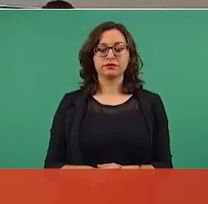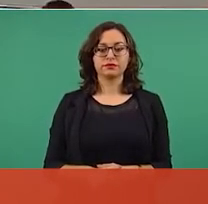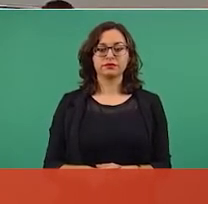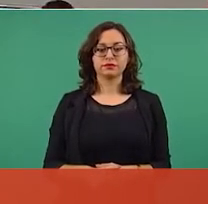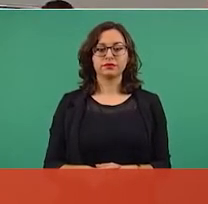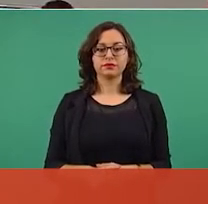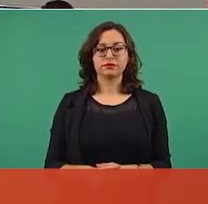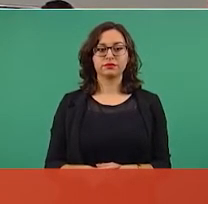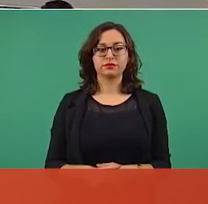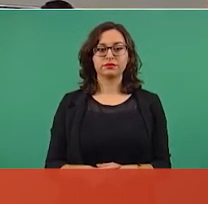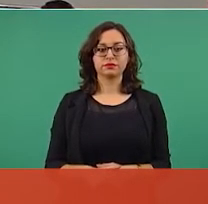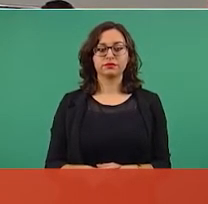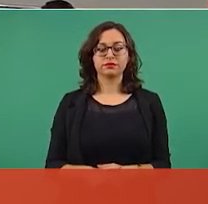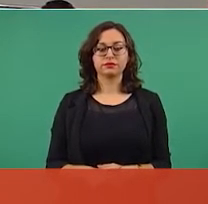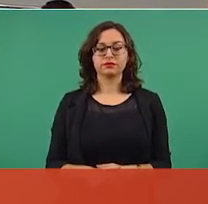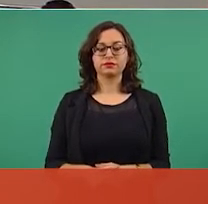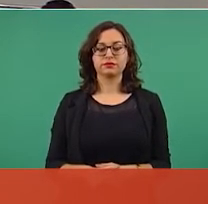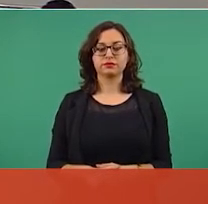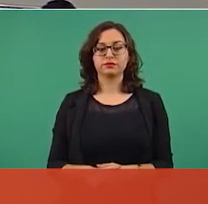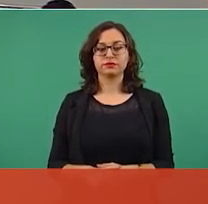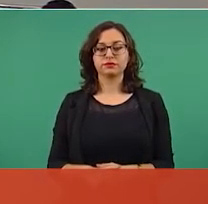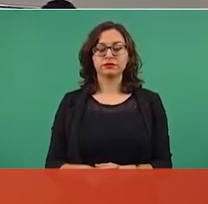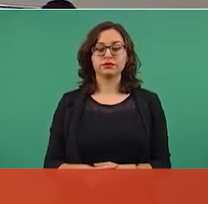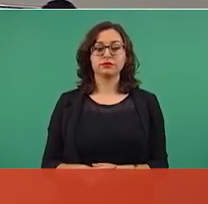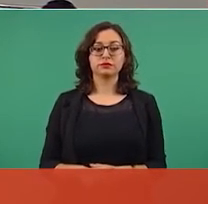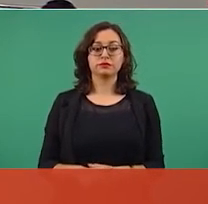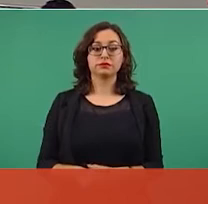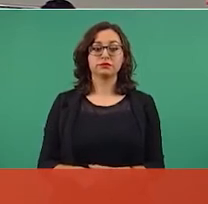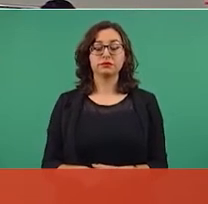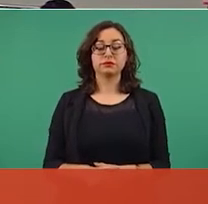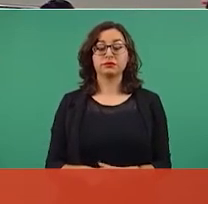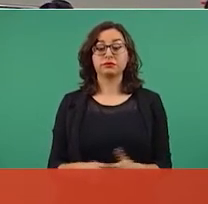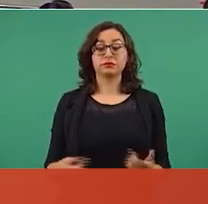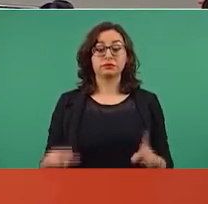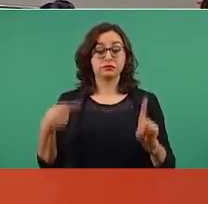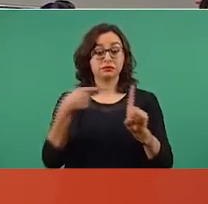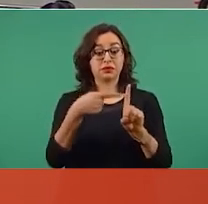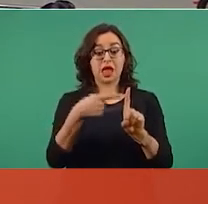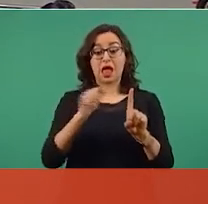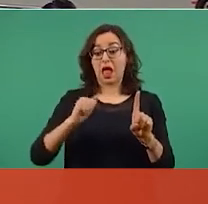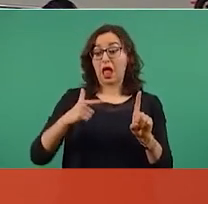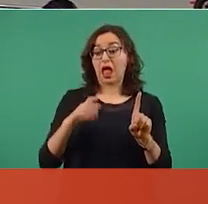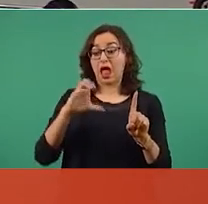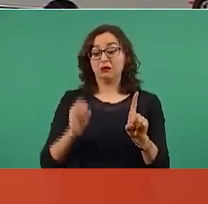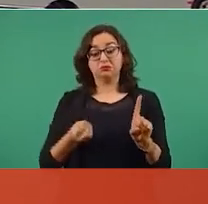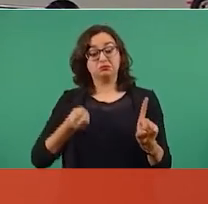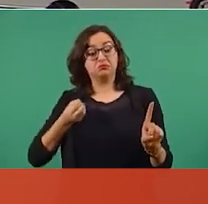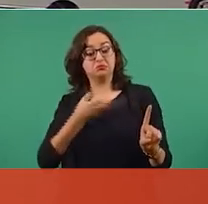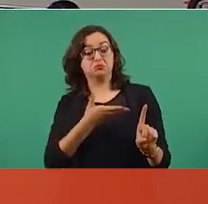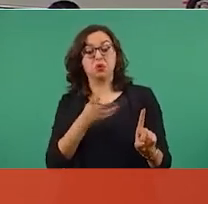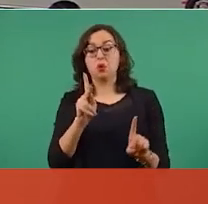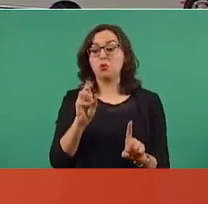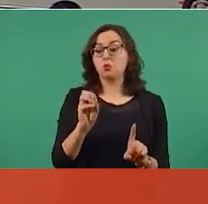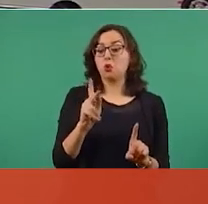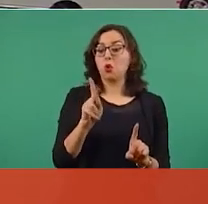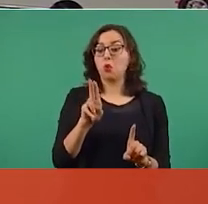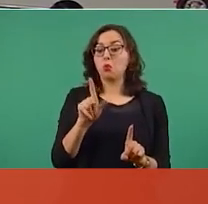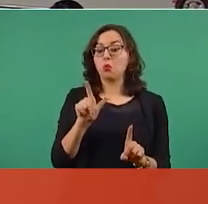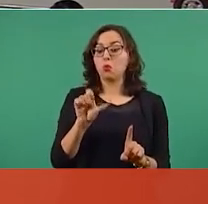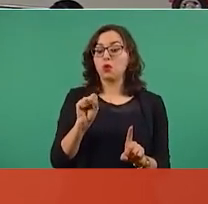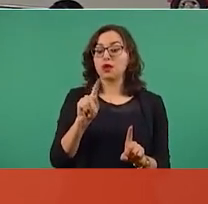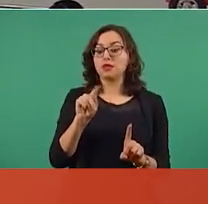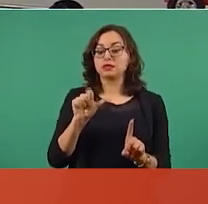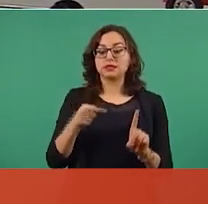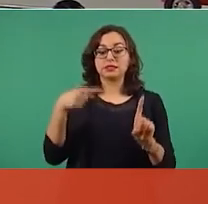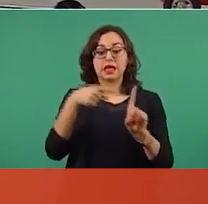Los críticos acusan que el líder populista conocido como AMLO espera hacer retroceder el